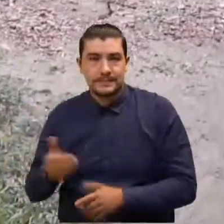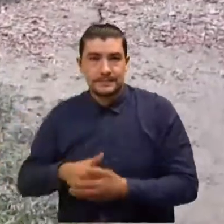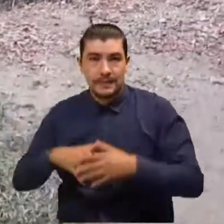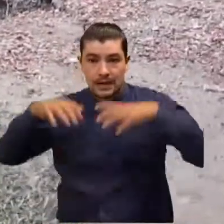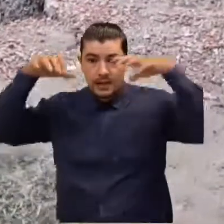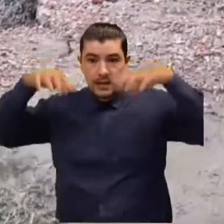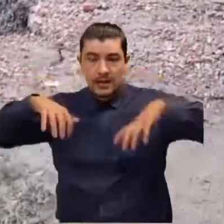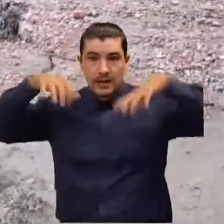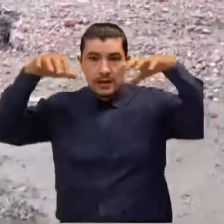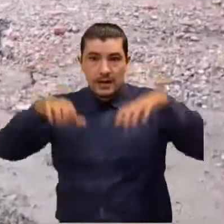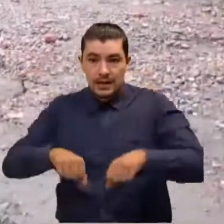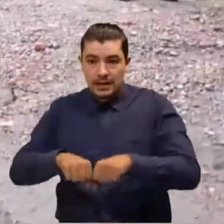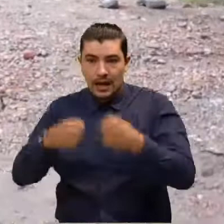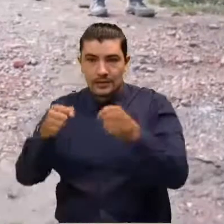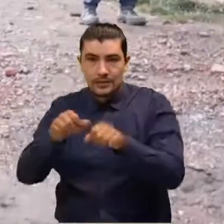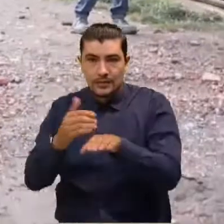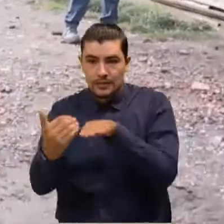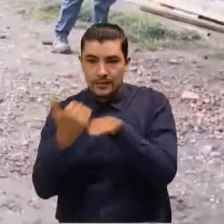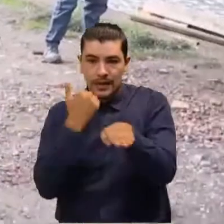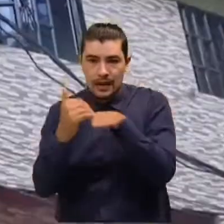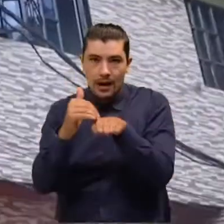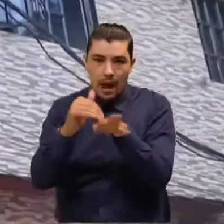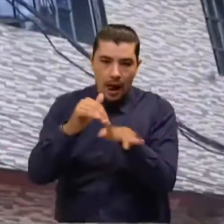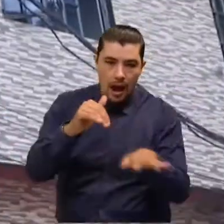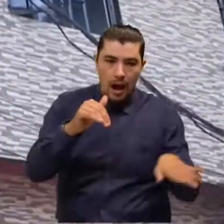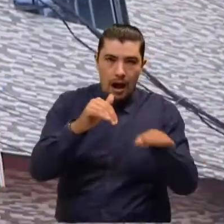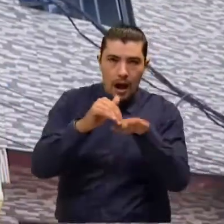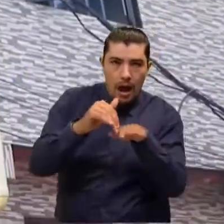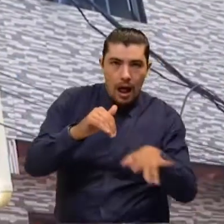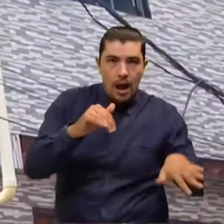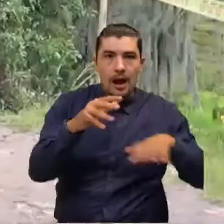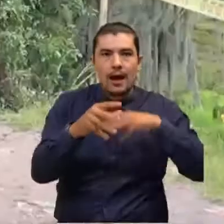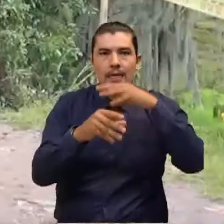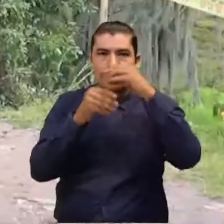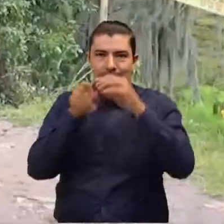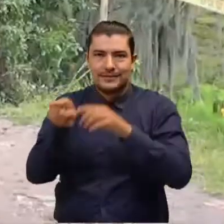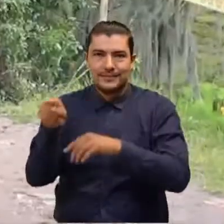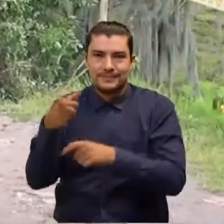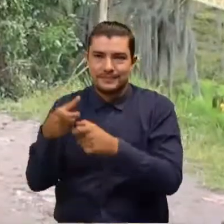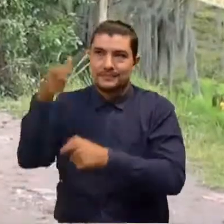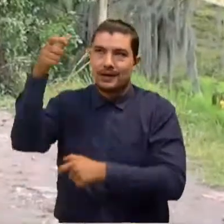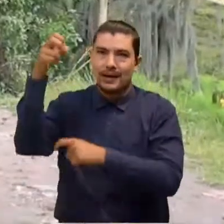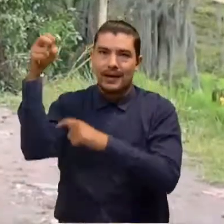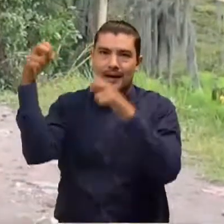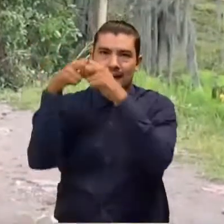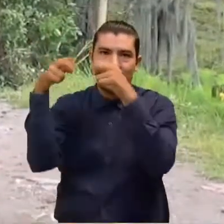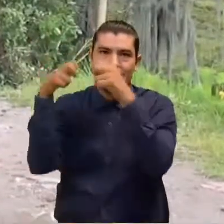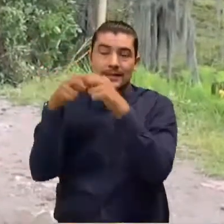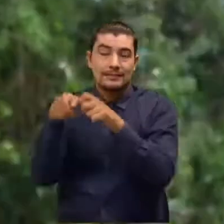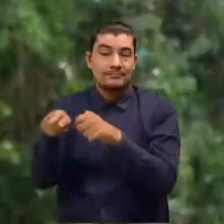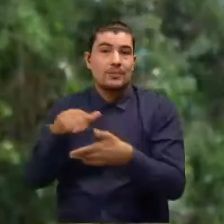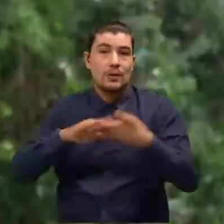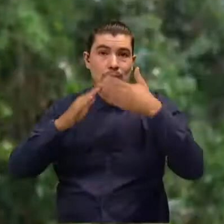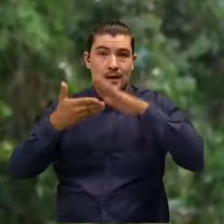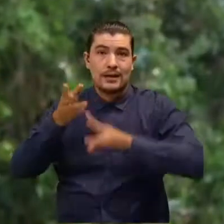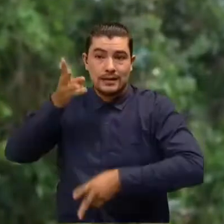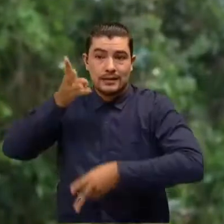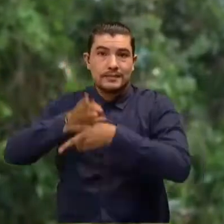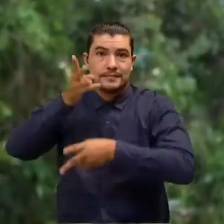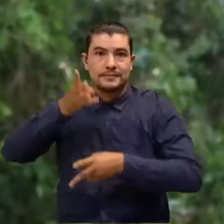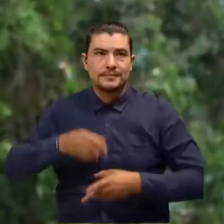destruyeron un pedazo de la banca de la carretera y varios postes de energía dejando en peligro a sus habitantes un derrumbe